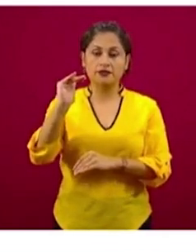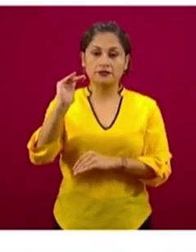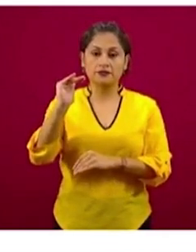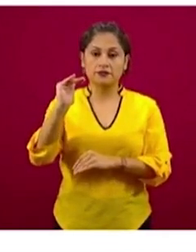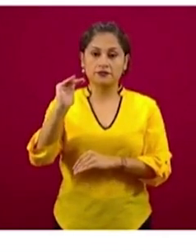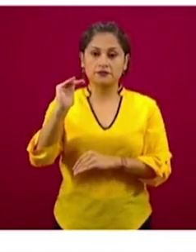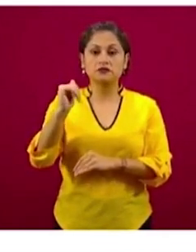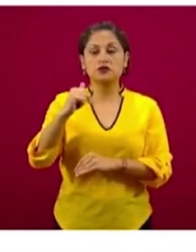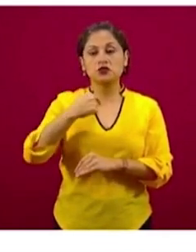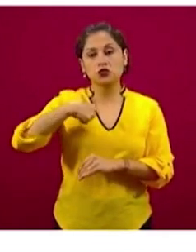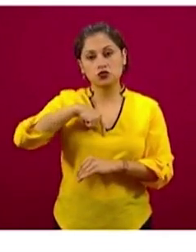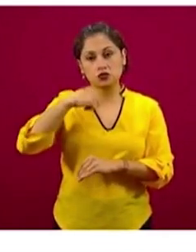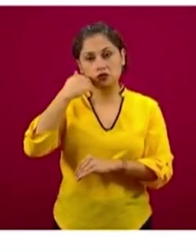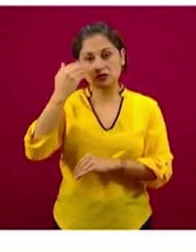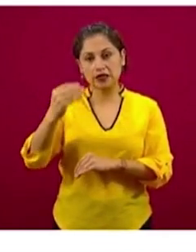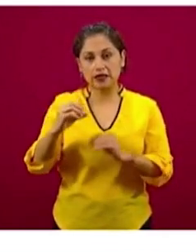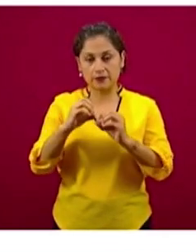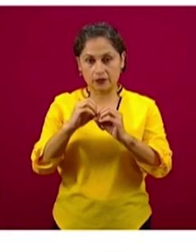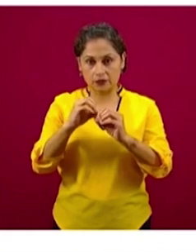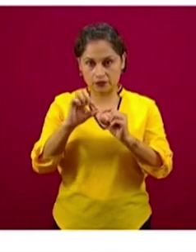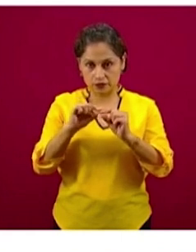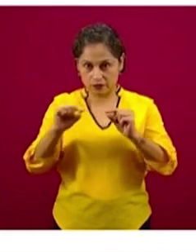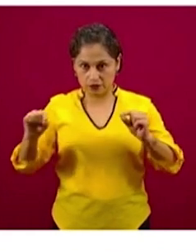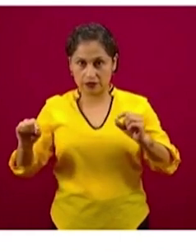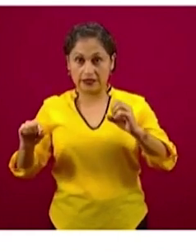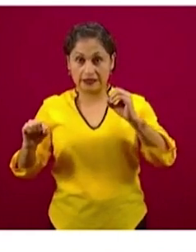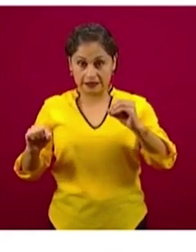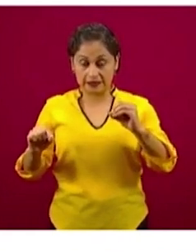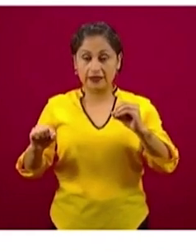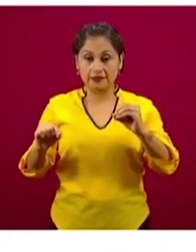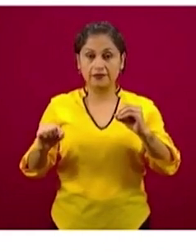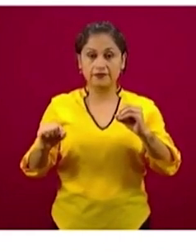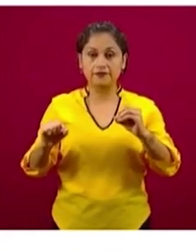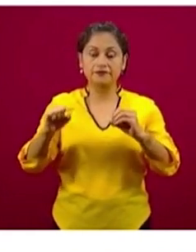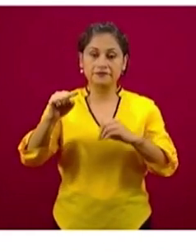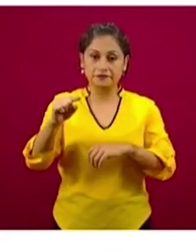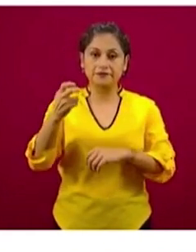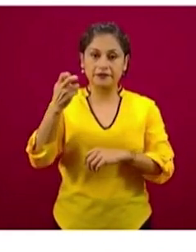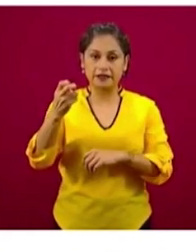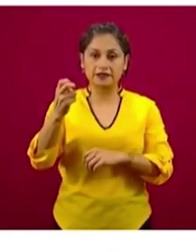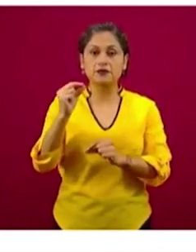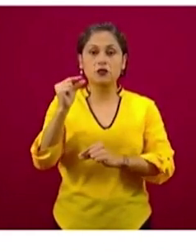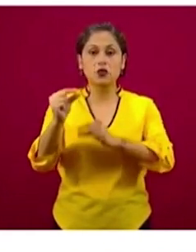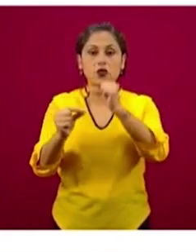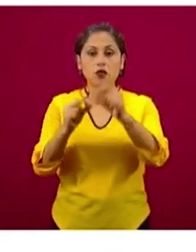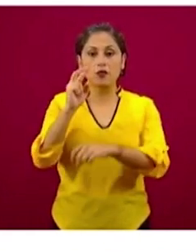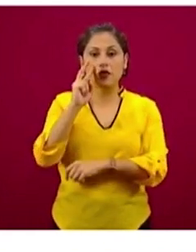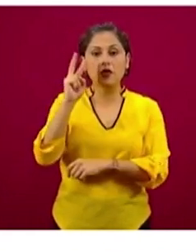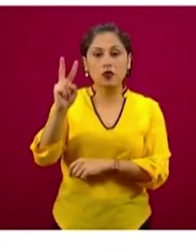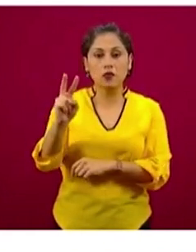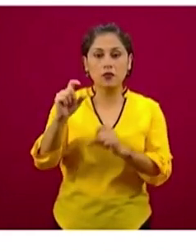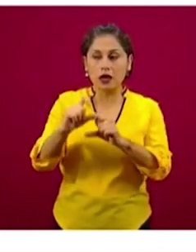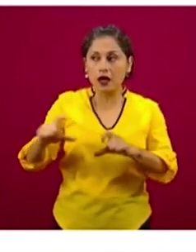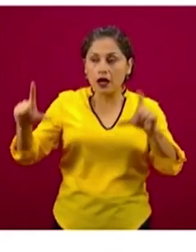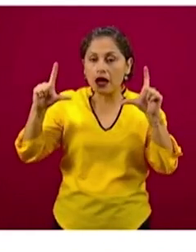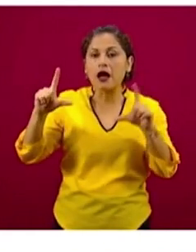es 0 y un 100 por ciento de movilidad como podemos ver entonces ya más fácilmente